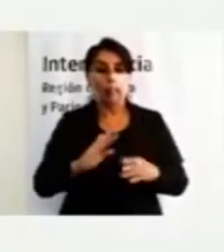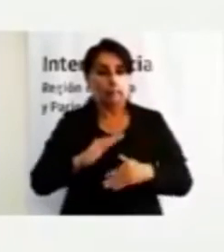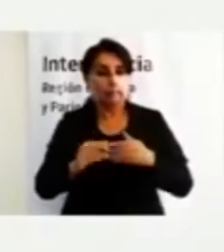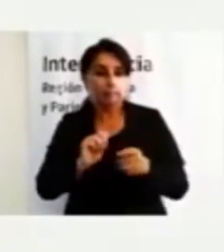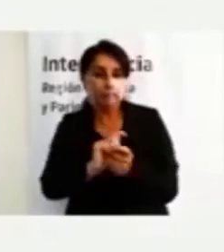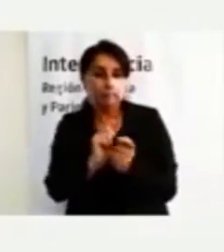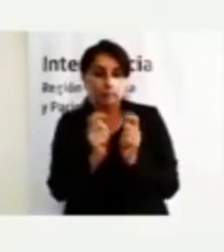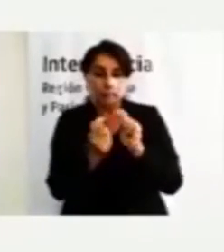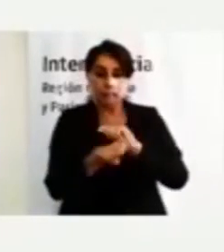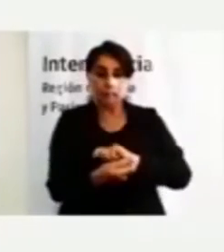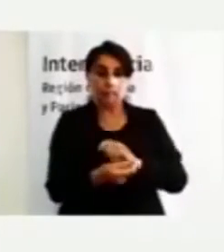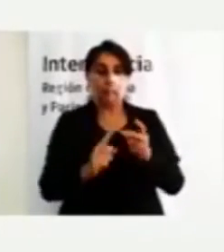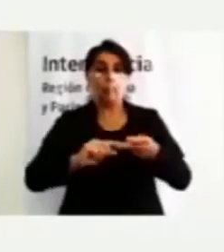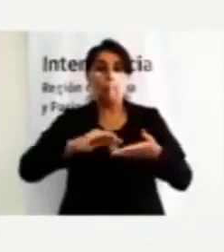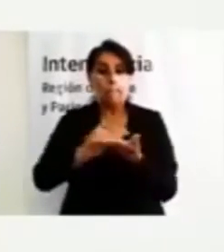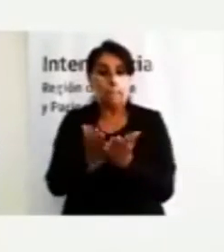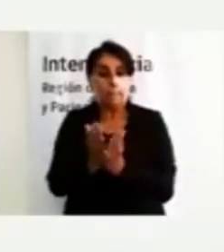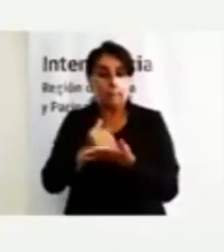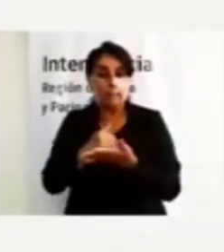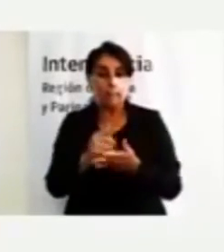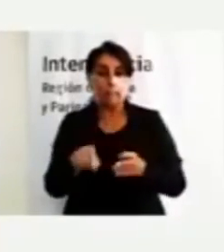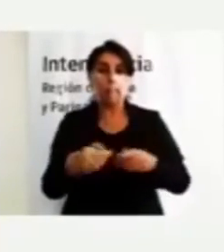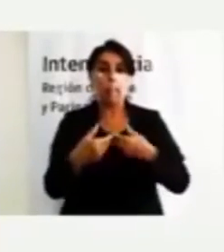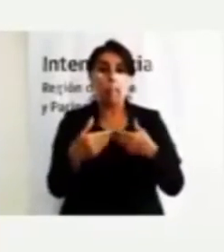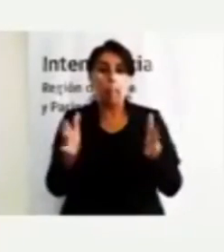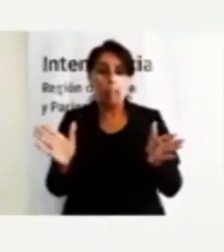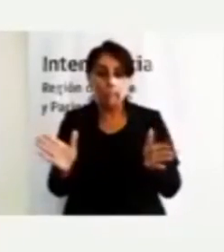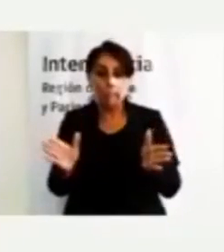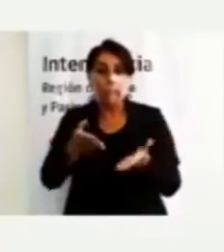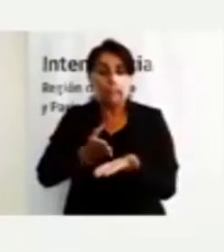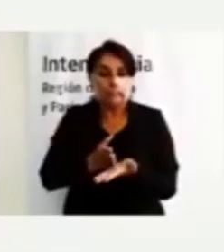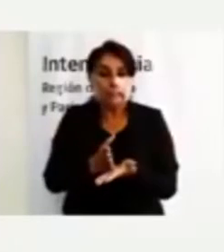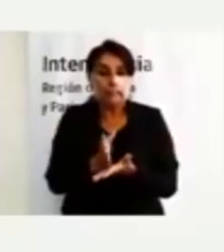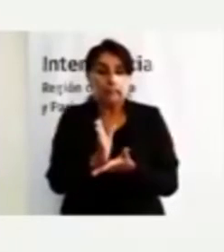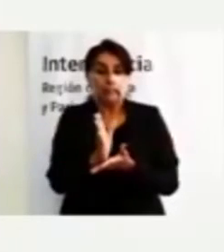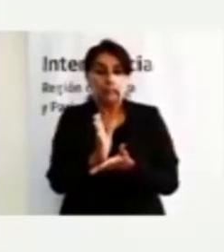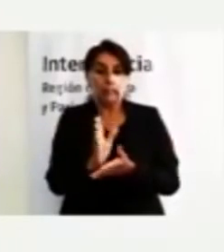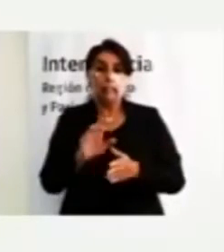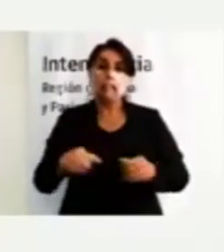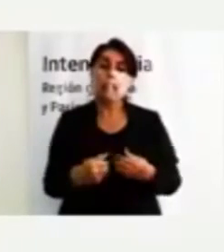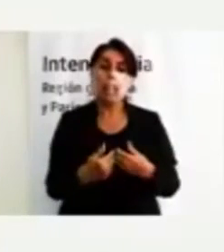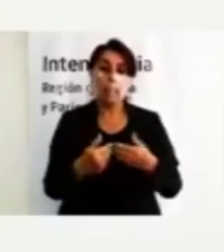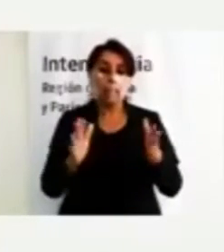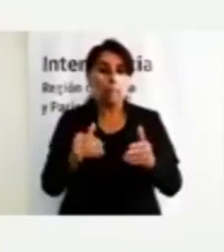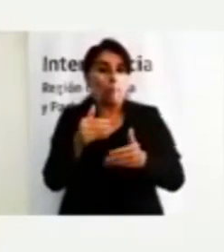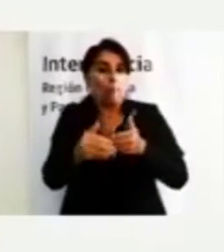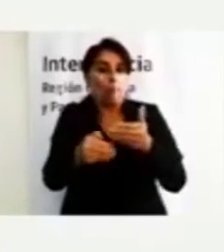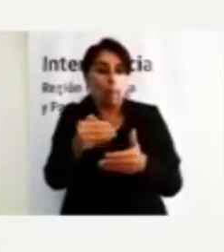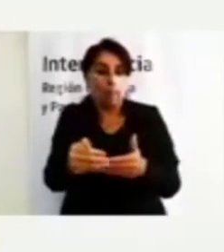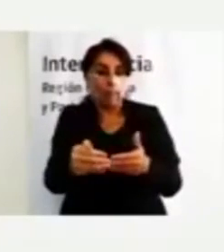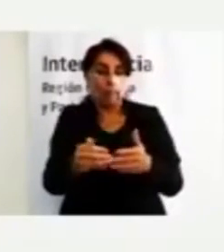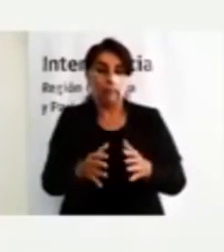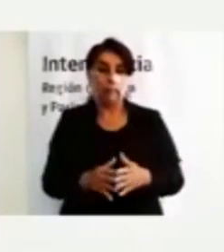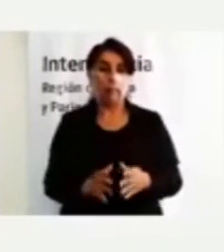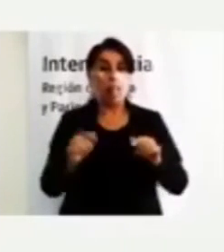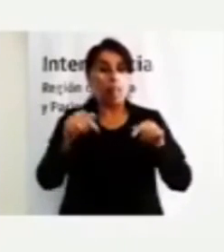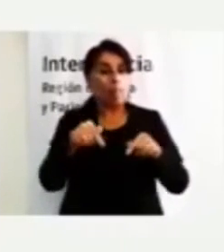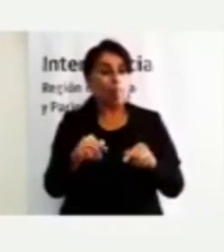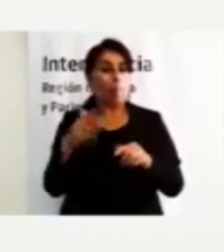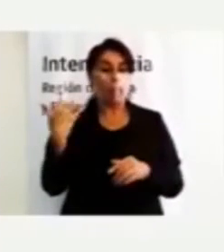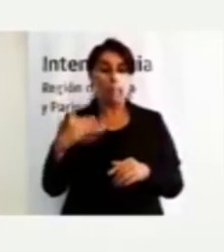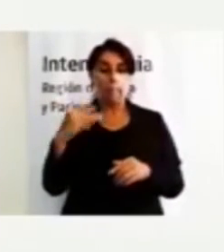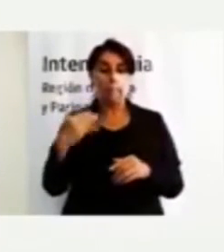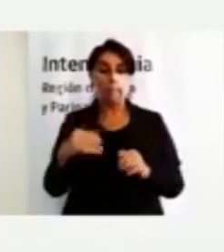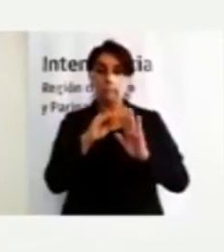transición, preparación, apertura inicial y apertura avanzada. Es